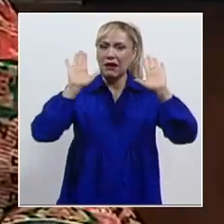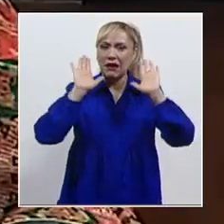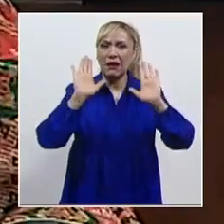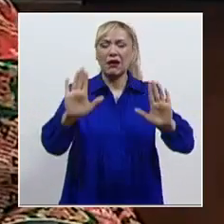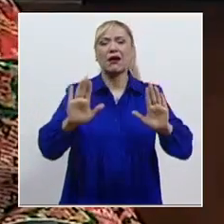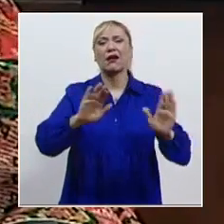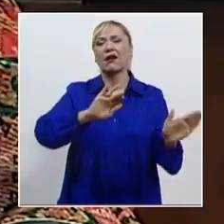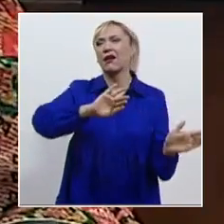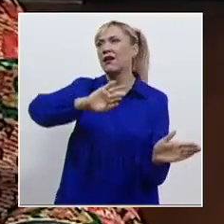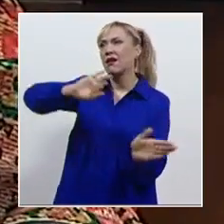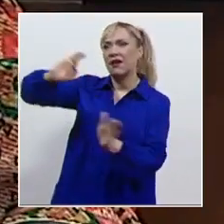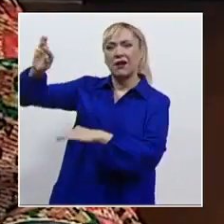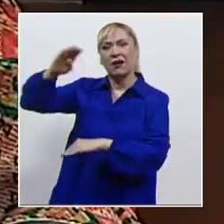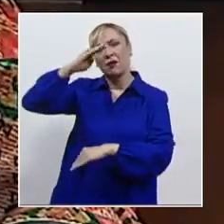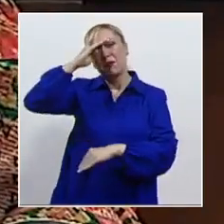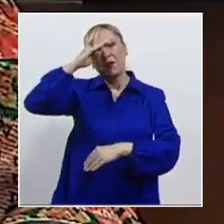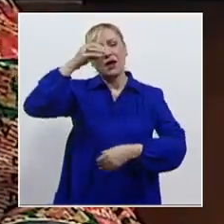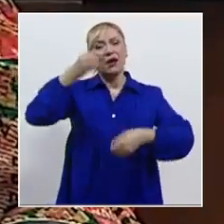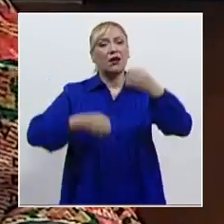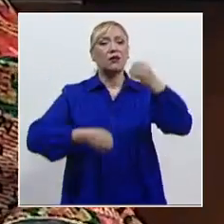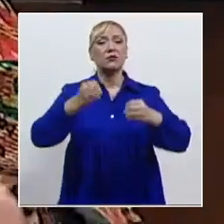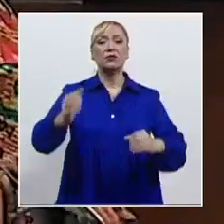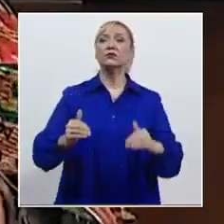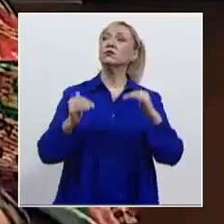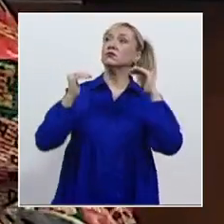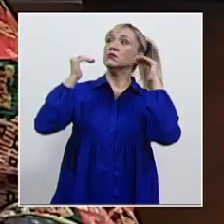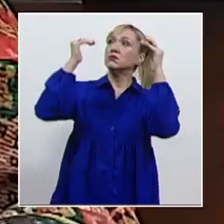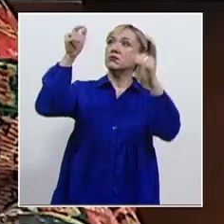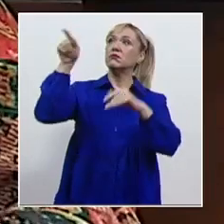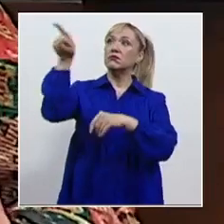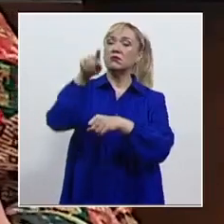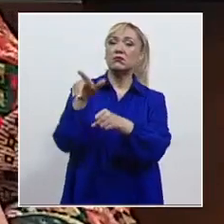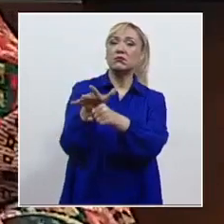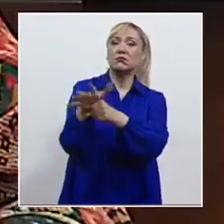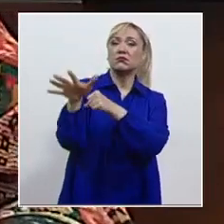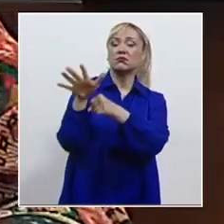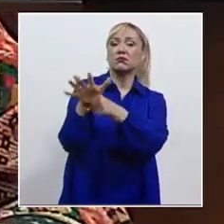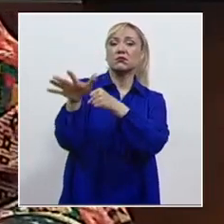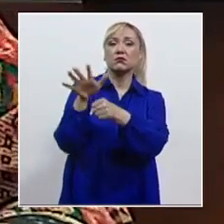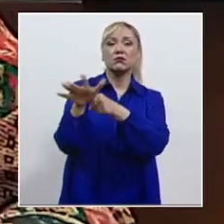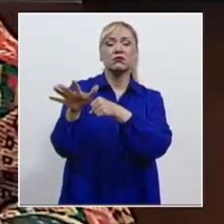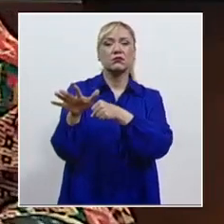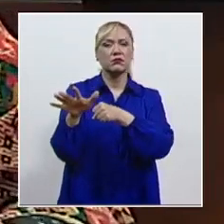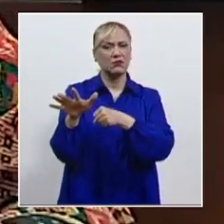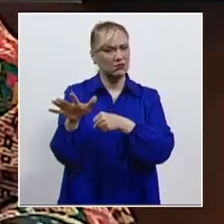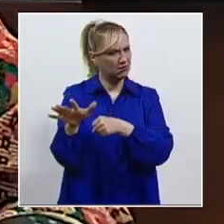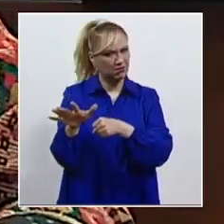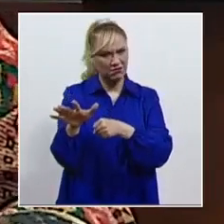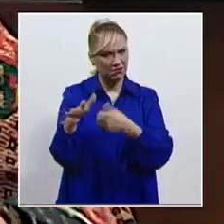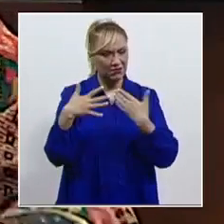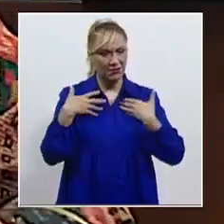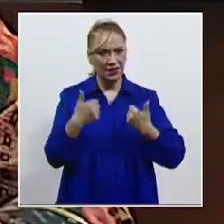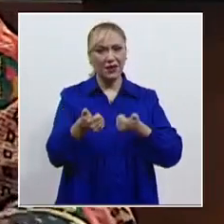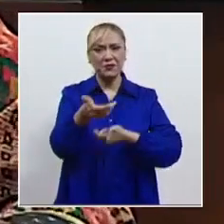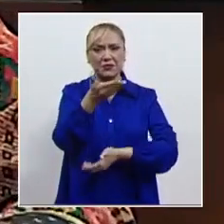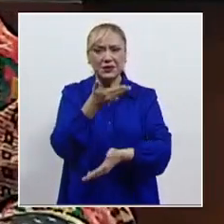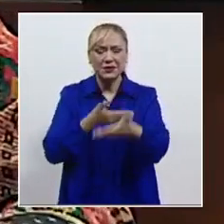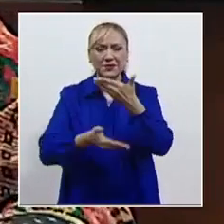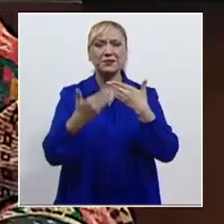de los tribunales constitucionales para lograr la empatía y el entendimiento con